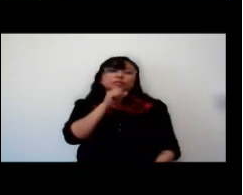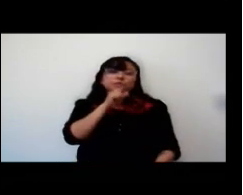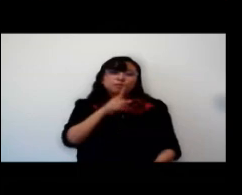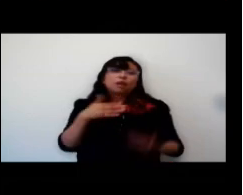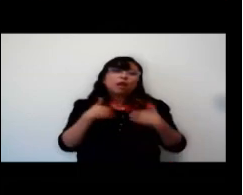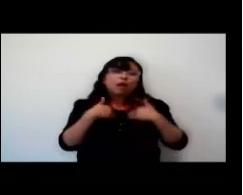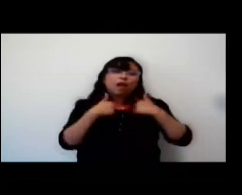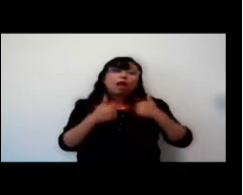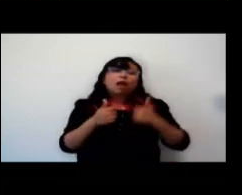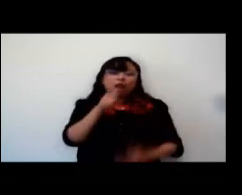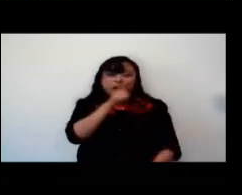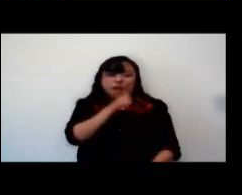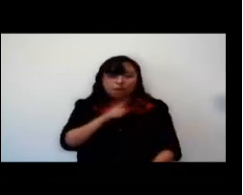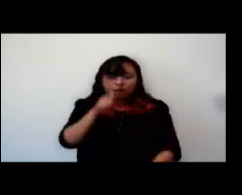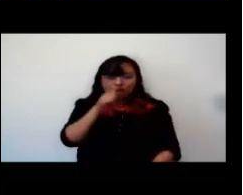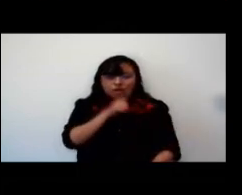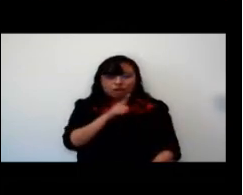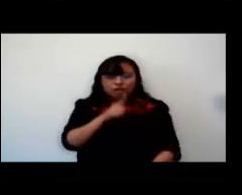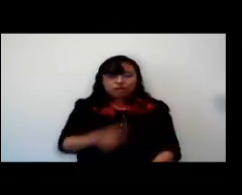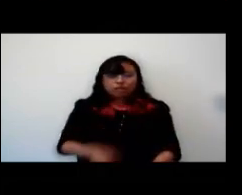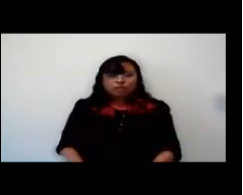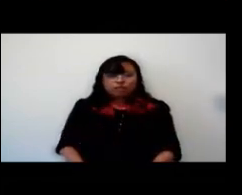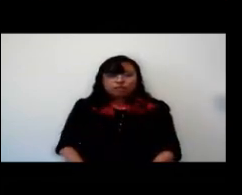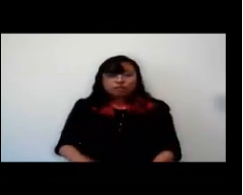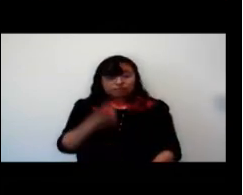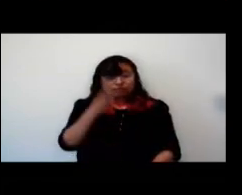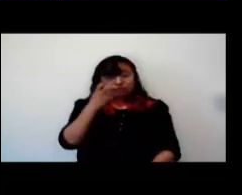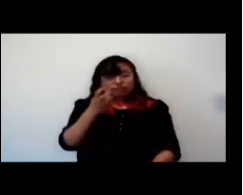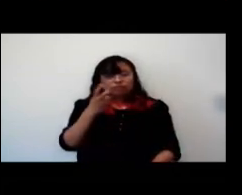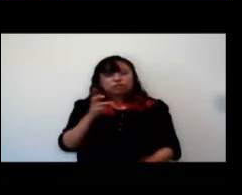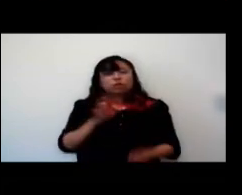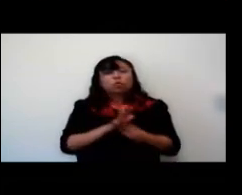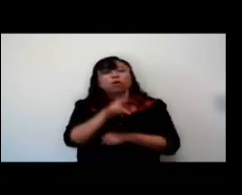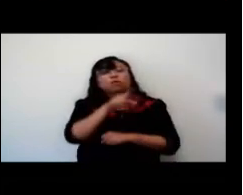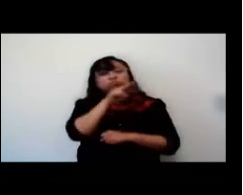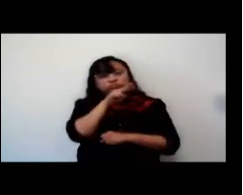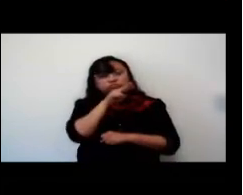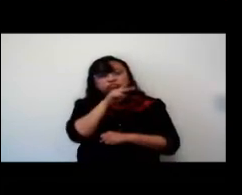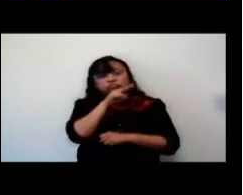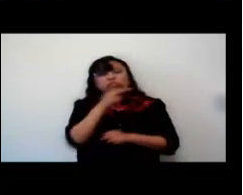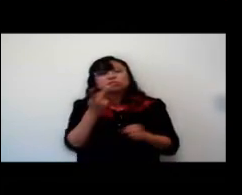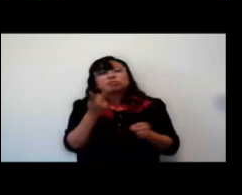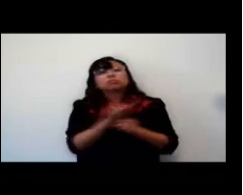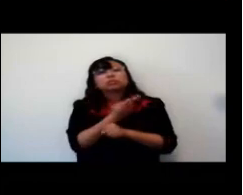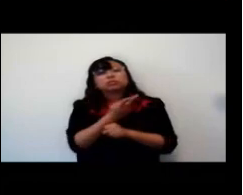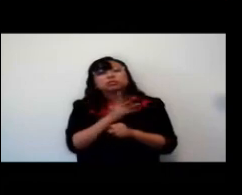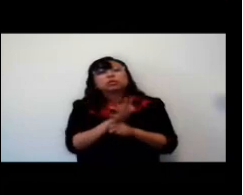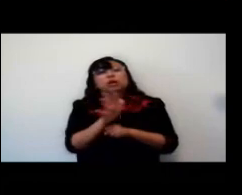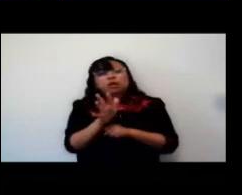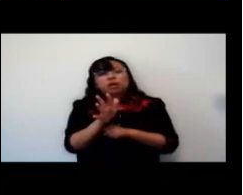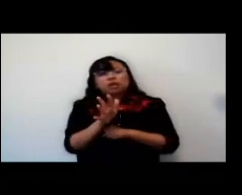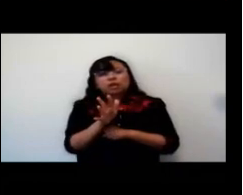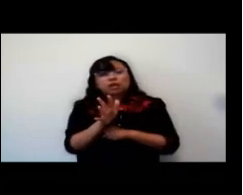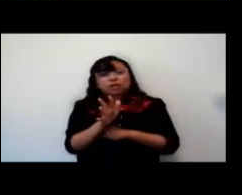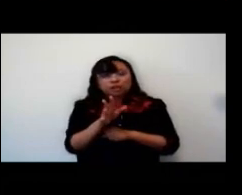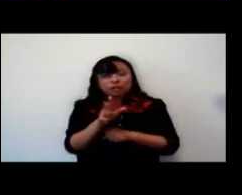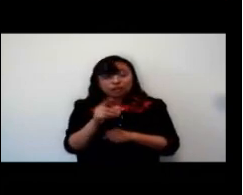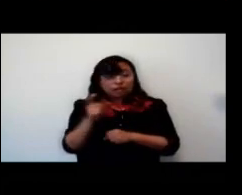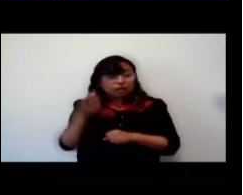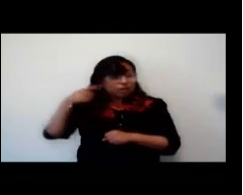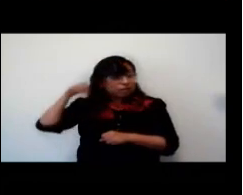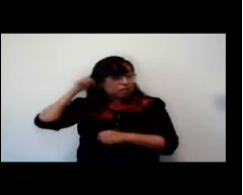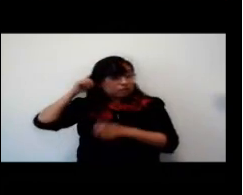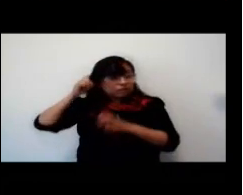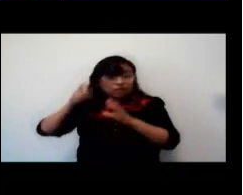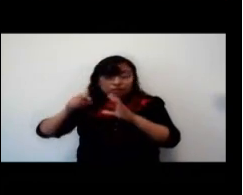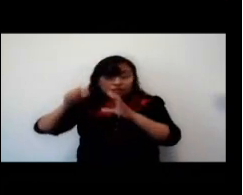lenguaje. ¿Cuáles son las preocupaciones que tienen los pacientes? Pues generalmente es ¿qué va a pasar? Me van a meter un cable al caracol y me voy